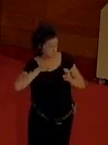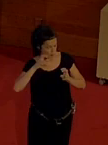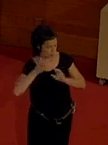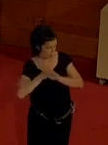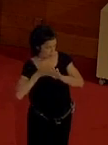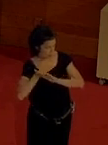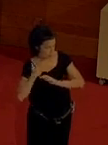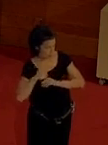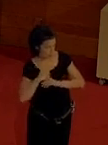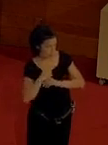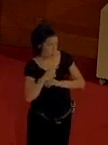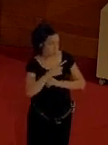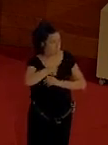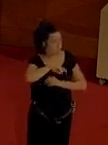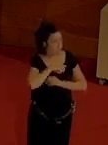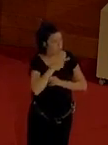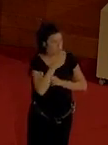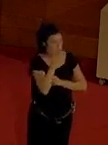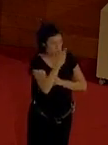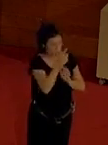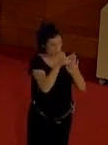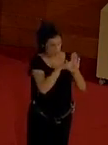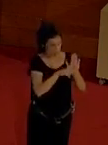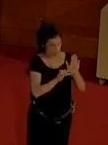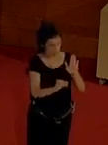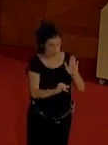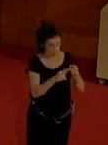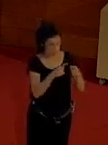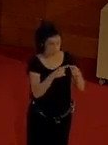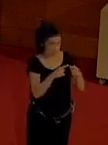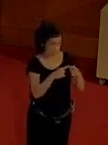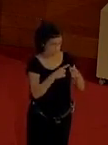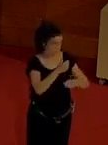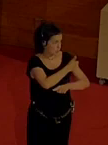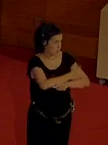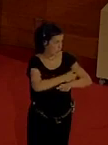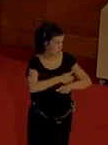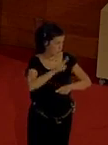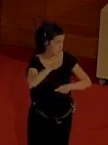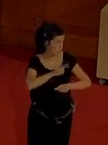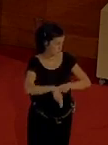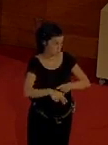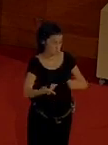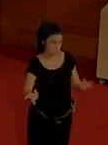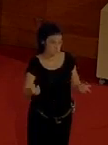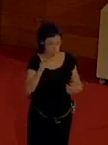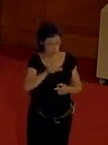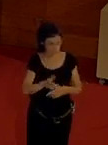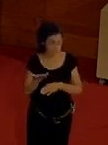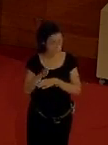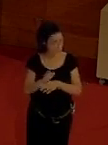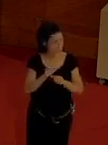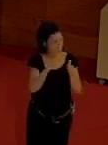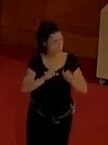tenemos dos condiciones somos ciudadanos por lo tanto podemos elegir a nuestro representantes libremente